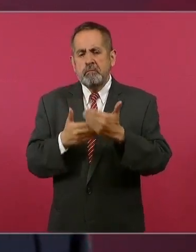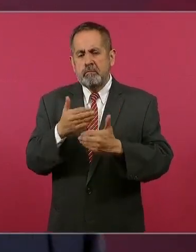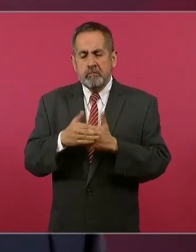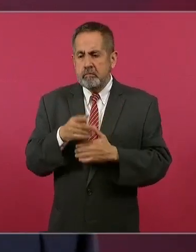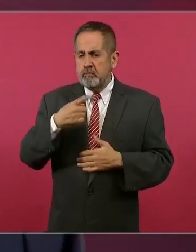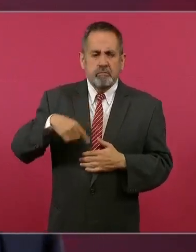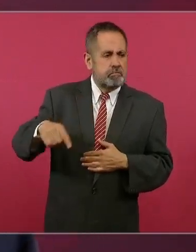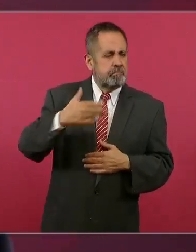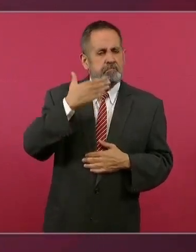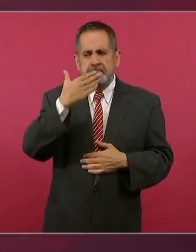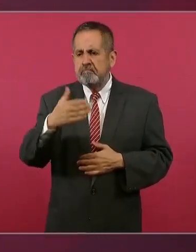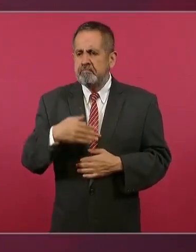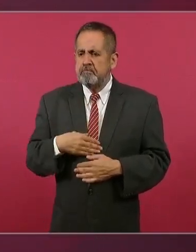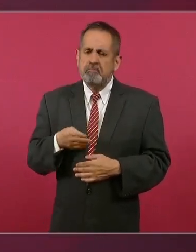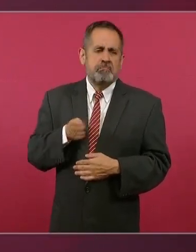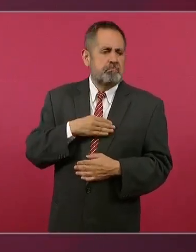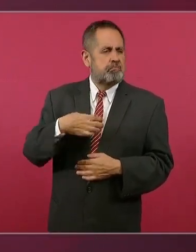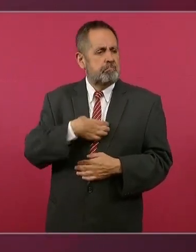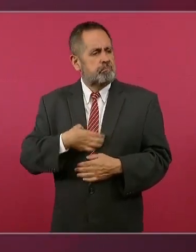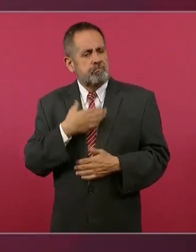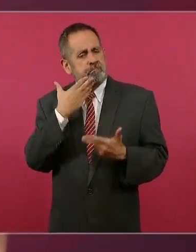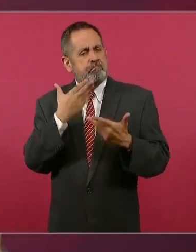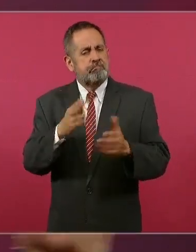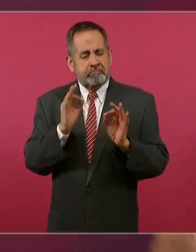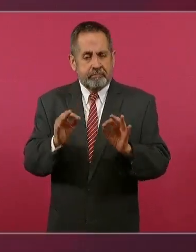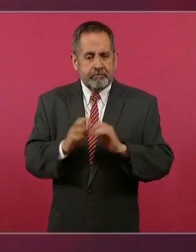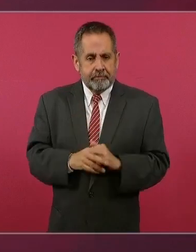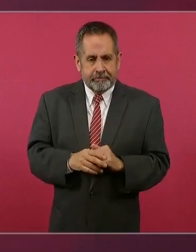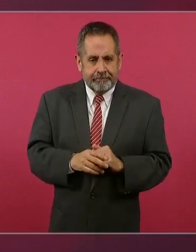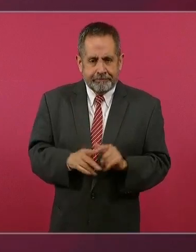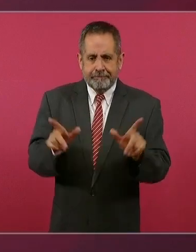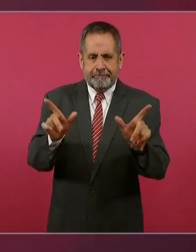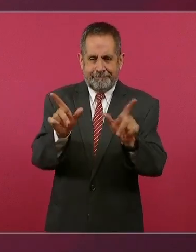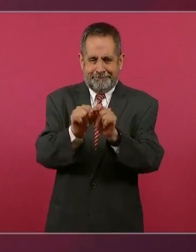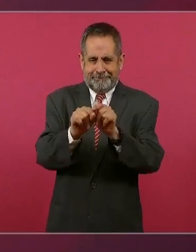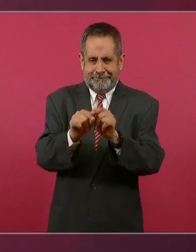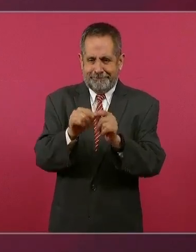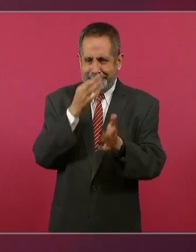estamos bien y de buenas, pero pues ya no puedo